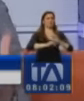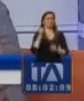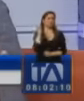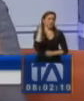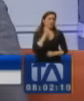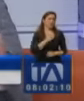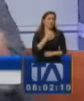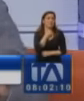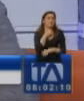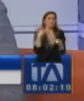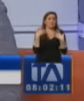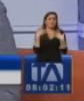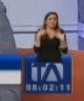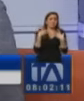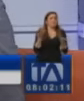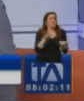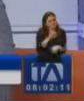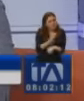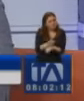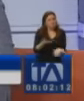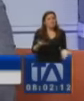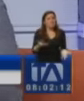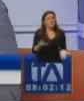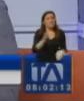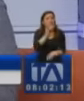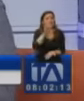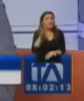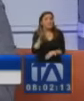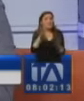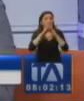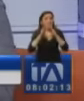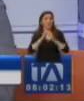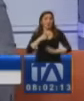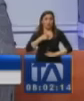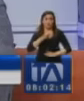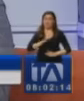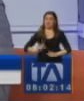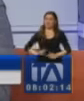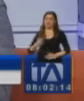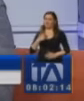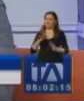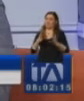uh-huh. aterrada. Porque realmente, como te digo, esas 25 casas, no quisiera ser una de esas 25 casas,